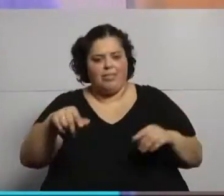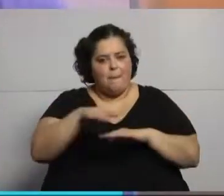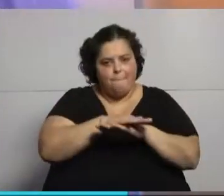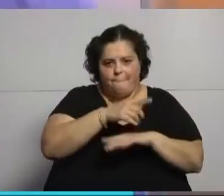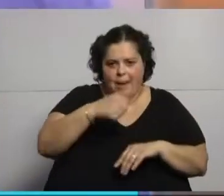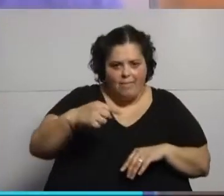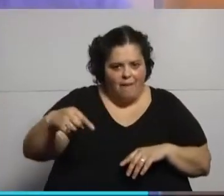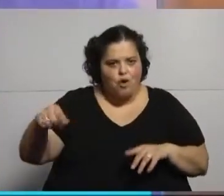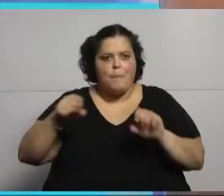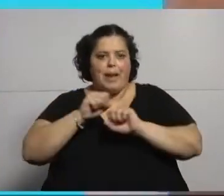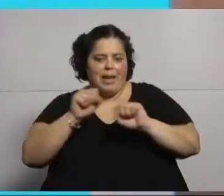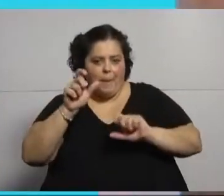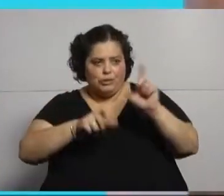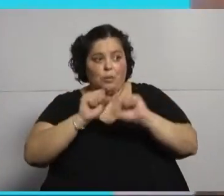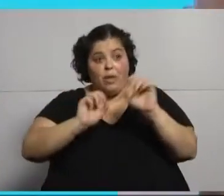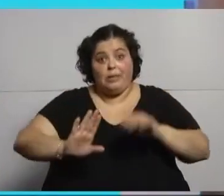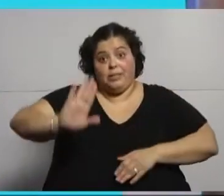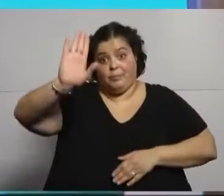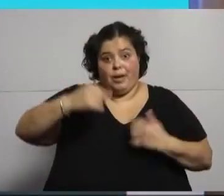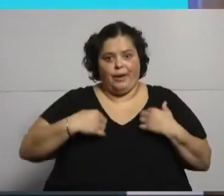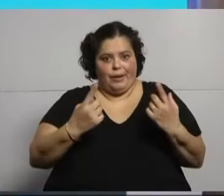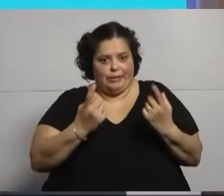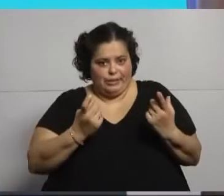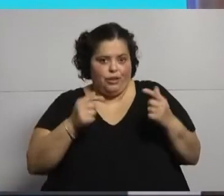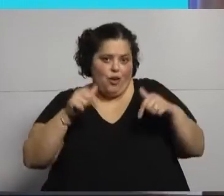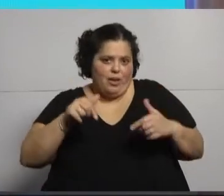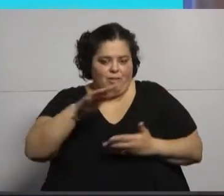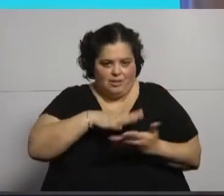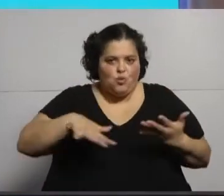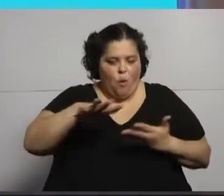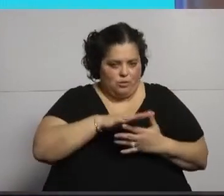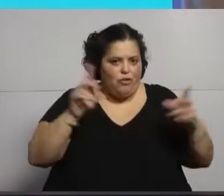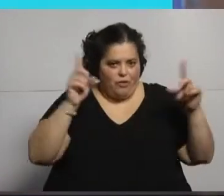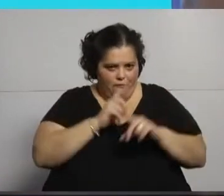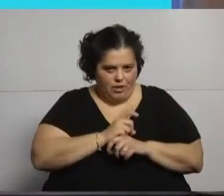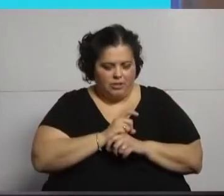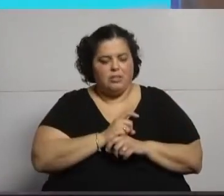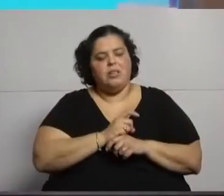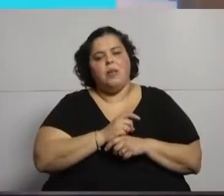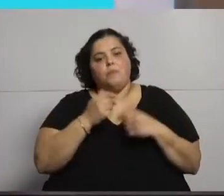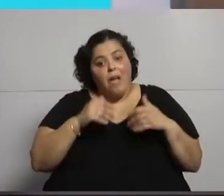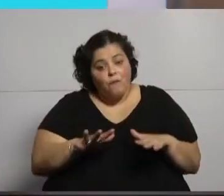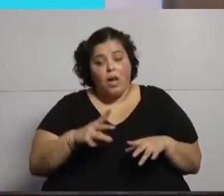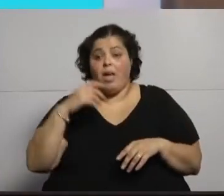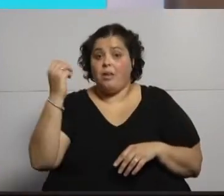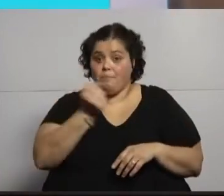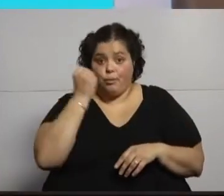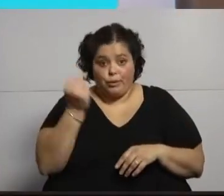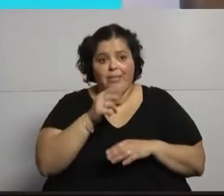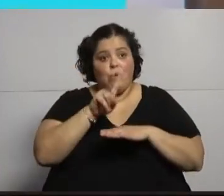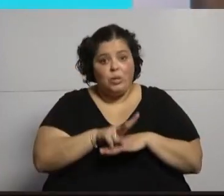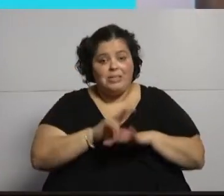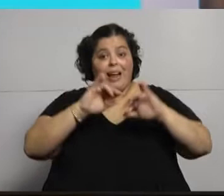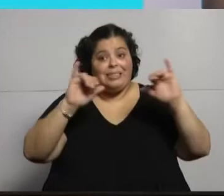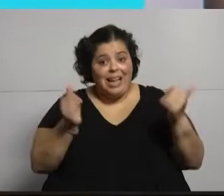ciudadanos pudieran alzar la mano en esta coyuntura tan difícil. Fue esencial poder optimizar las soluciones